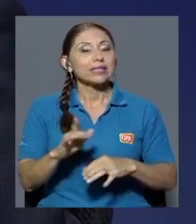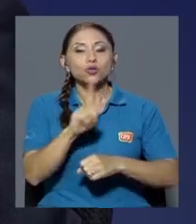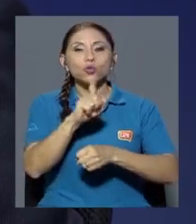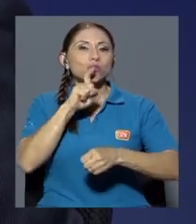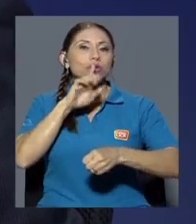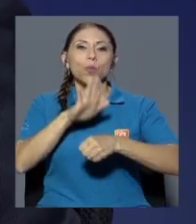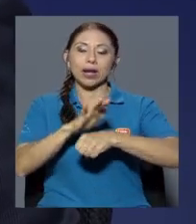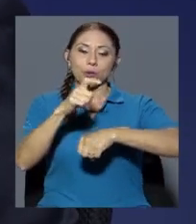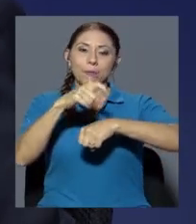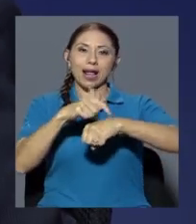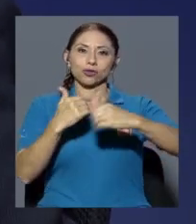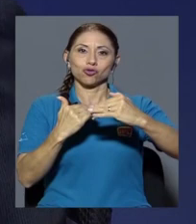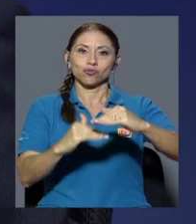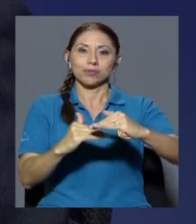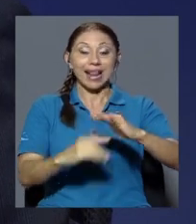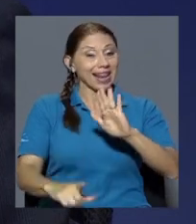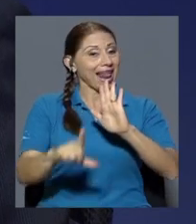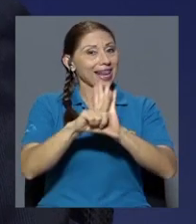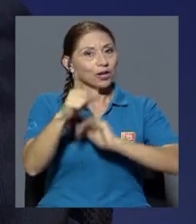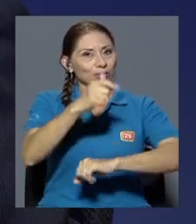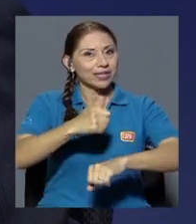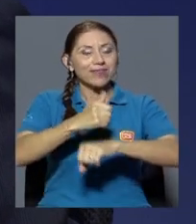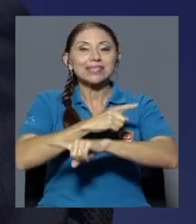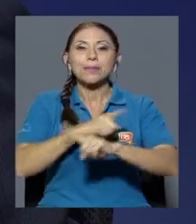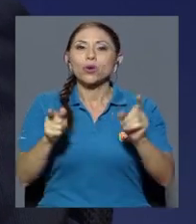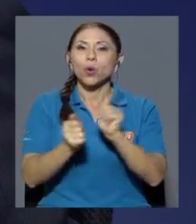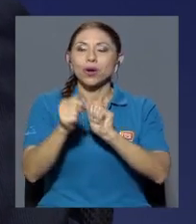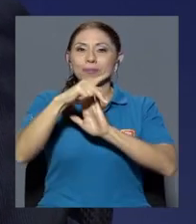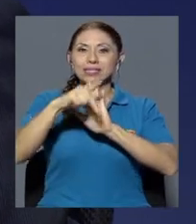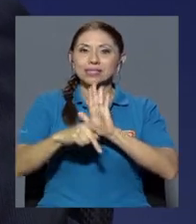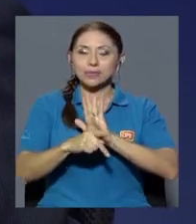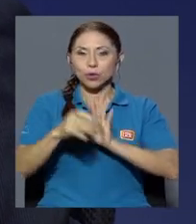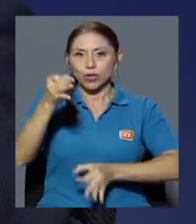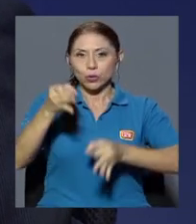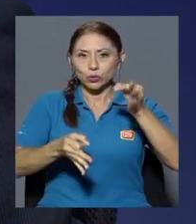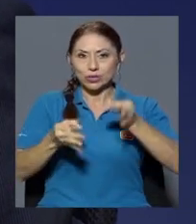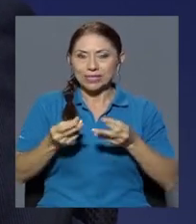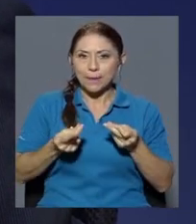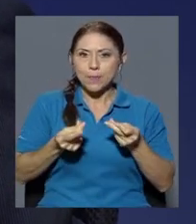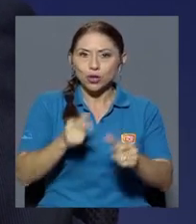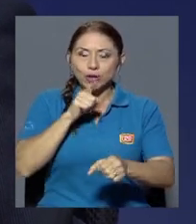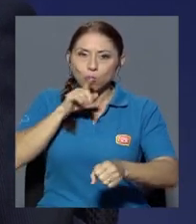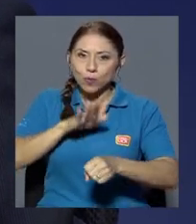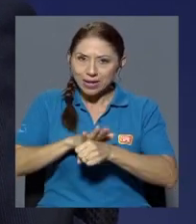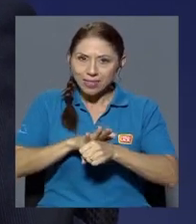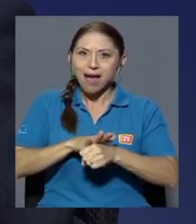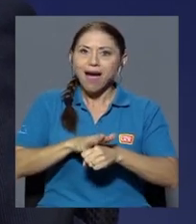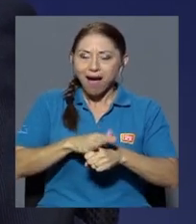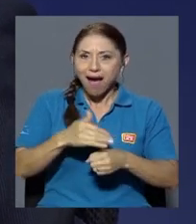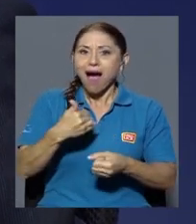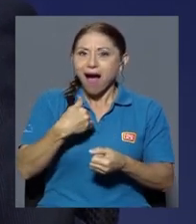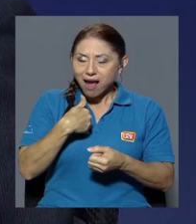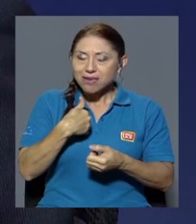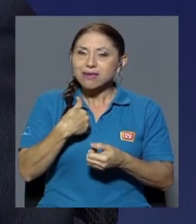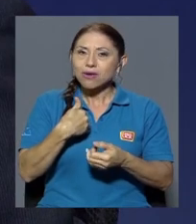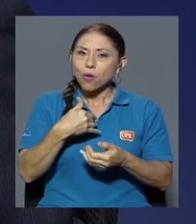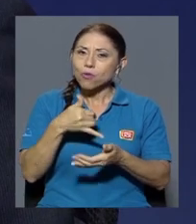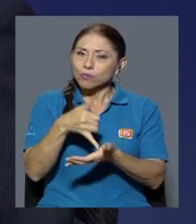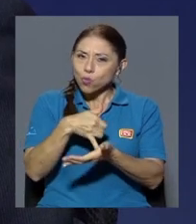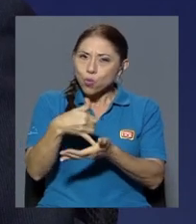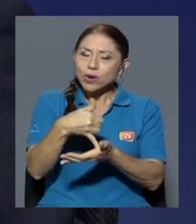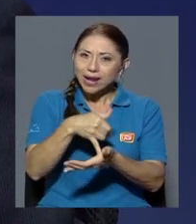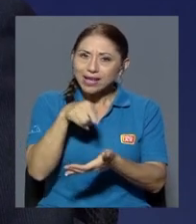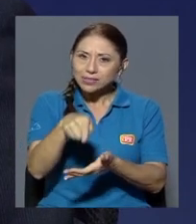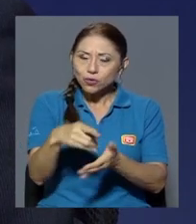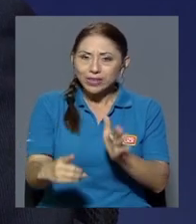pese a que la ley no lo sé establece me parece que bajo el principio de justicia por antin cumplida ha existido una vulneración de esos derechos de